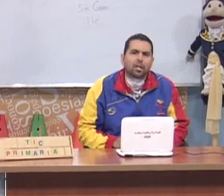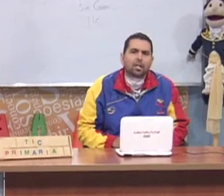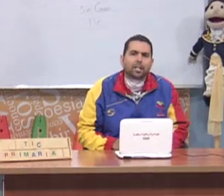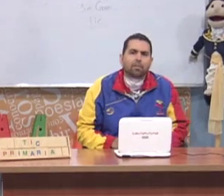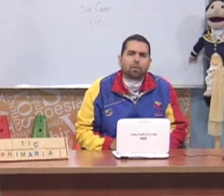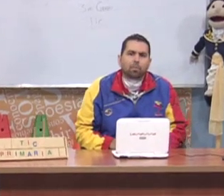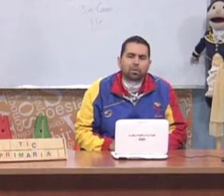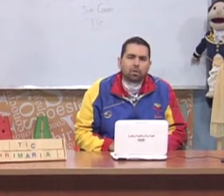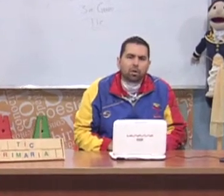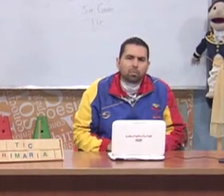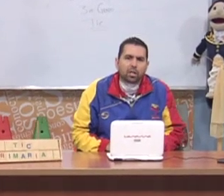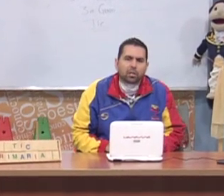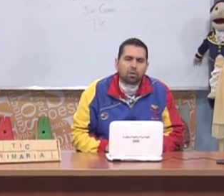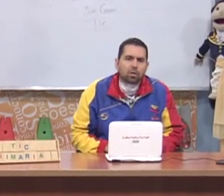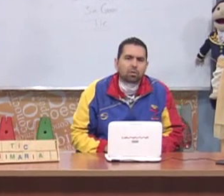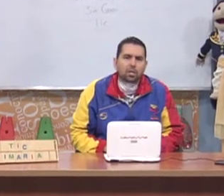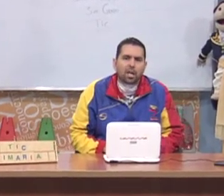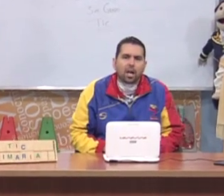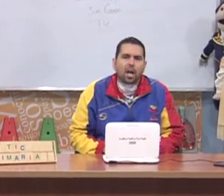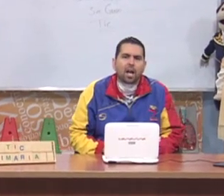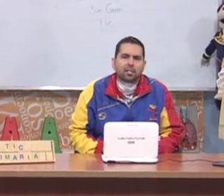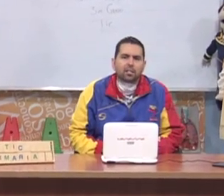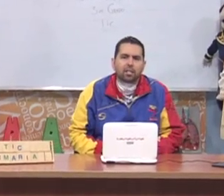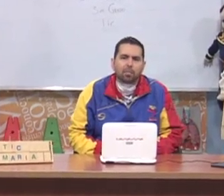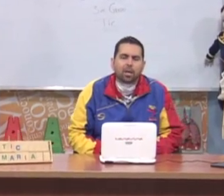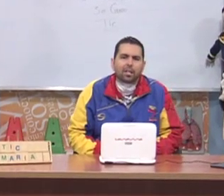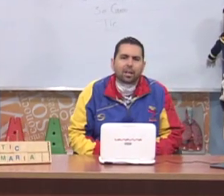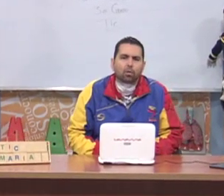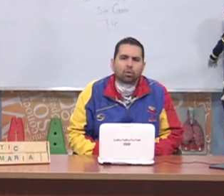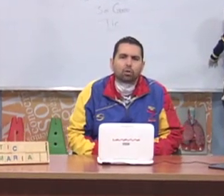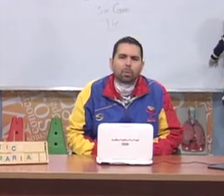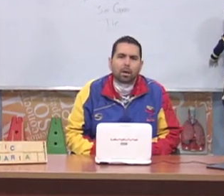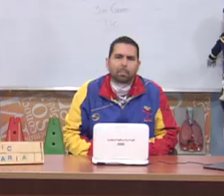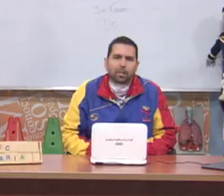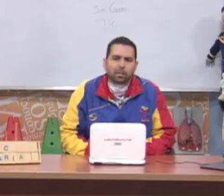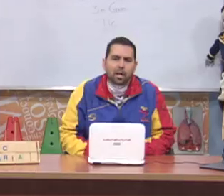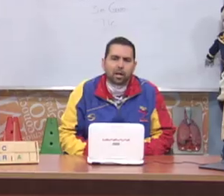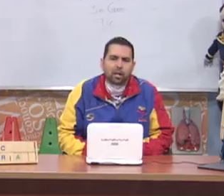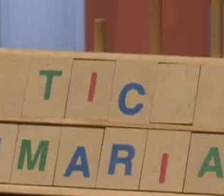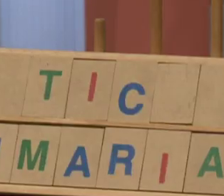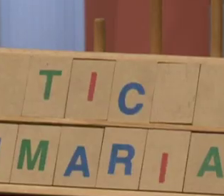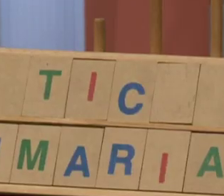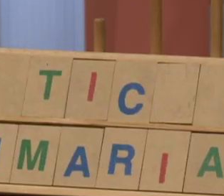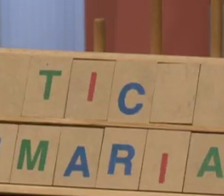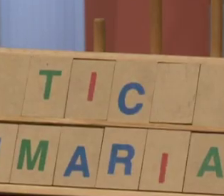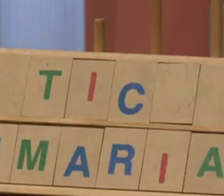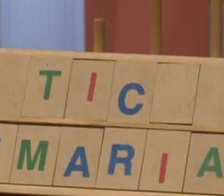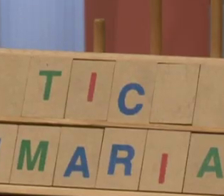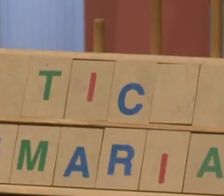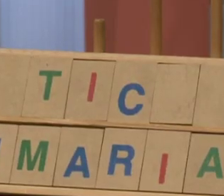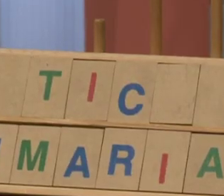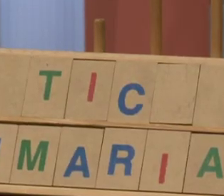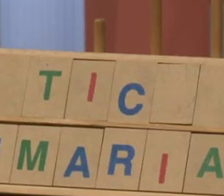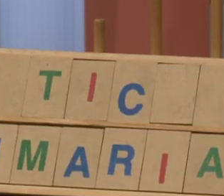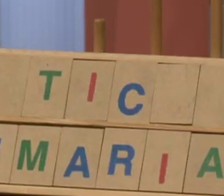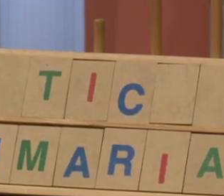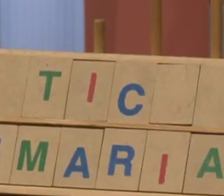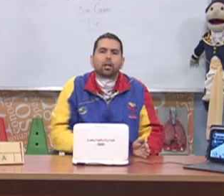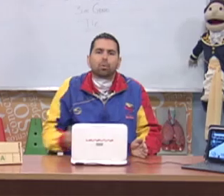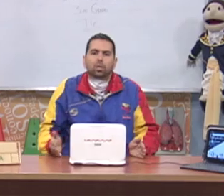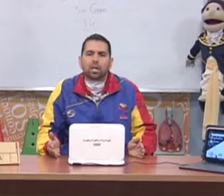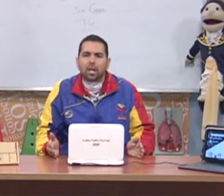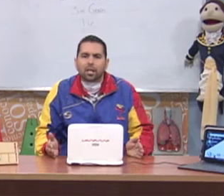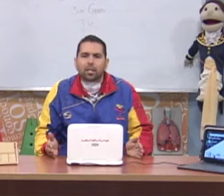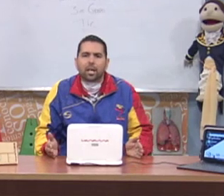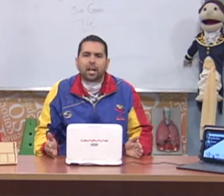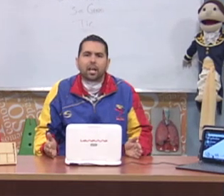tecnología de información y comunicación asociadas al sistema de recursos para el aprendizaje, para que puedan desarrollar sus actividades